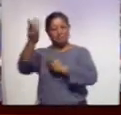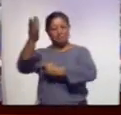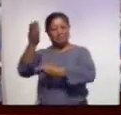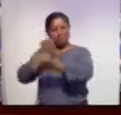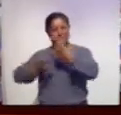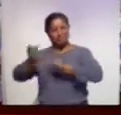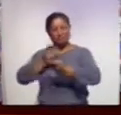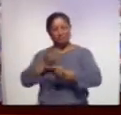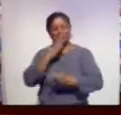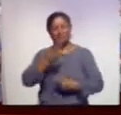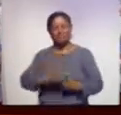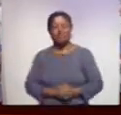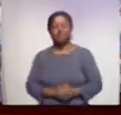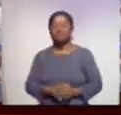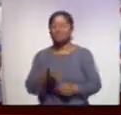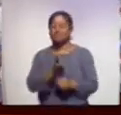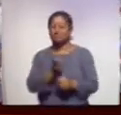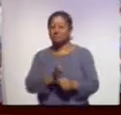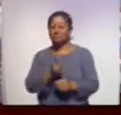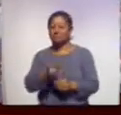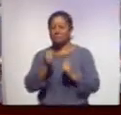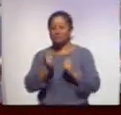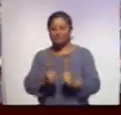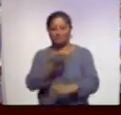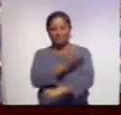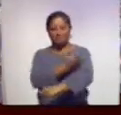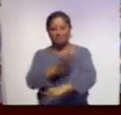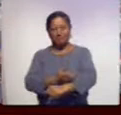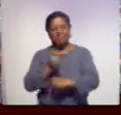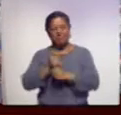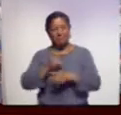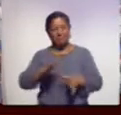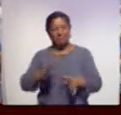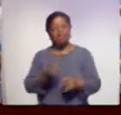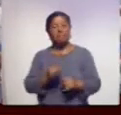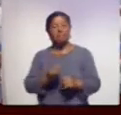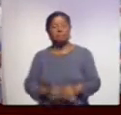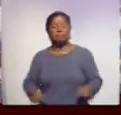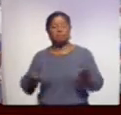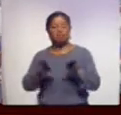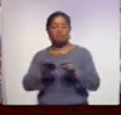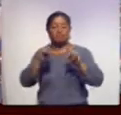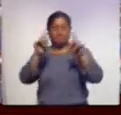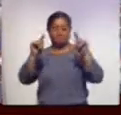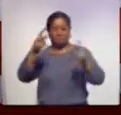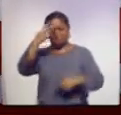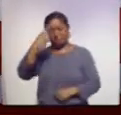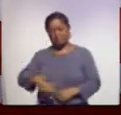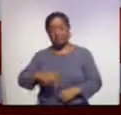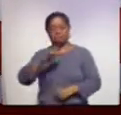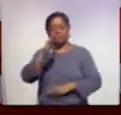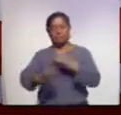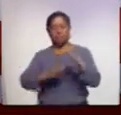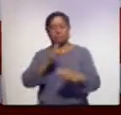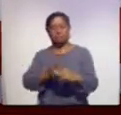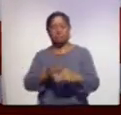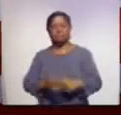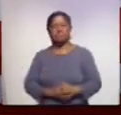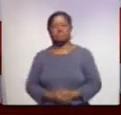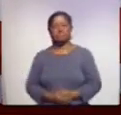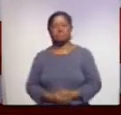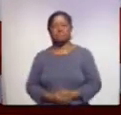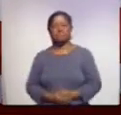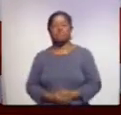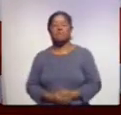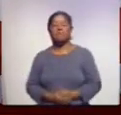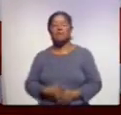y lo invitamos a que se quede, a que nos acompañe con la información más importante de Tlaxcala, México y el mundo. Le